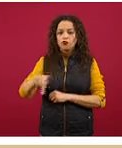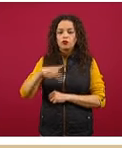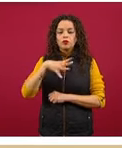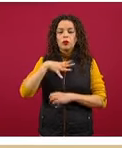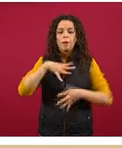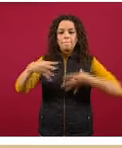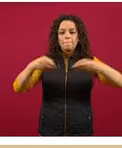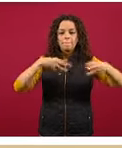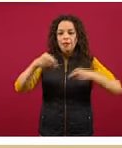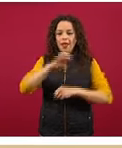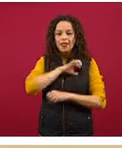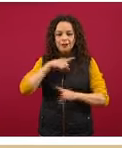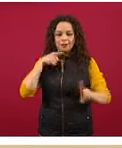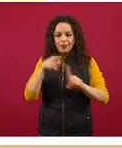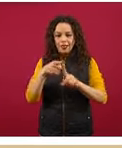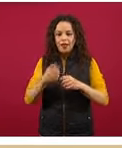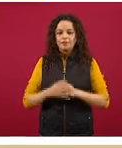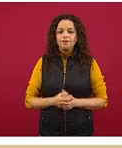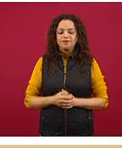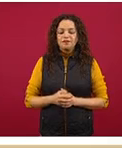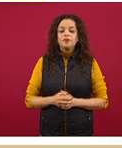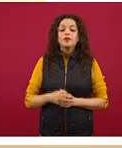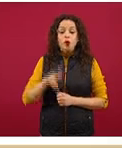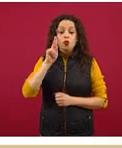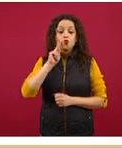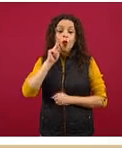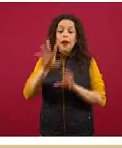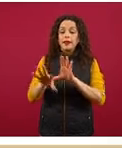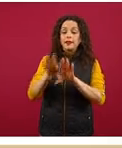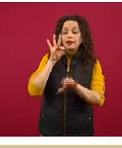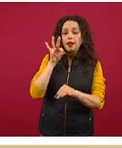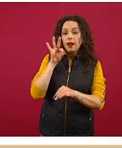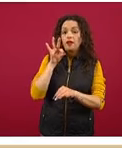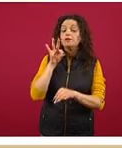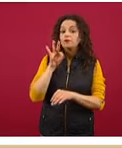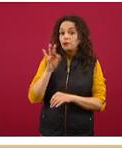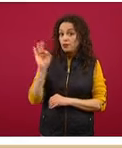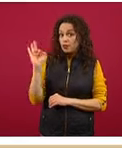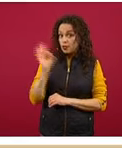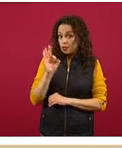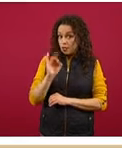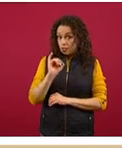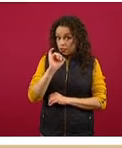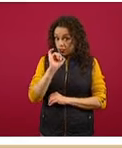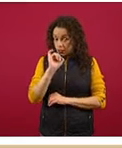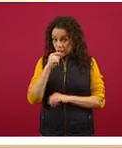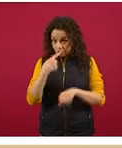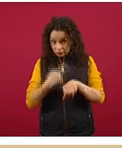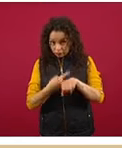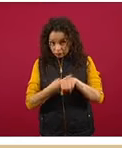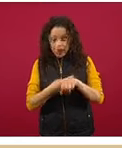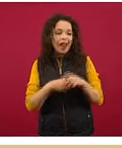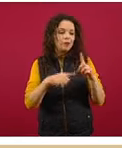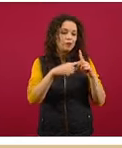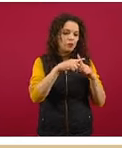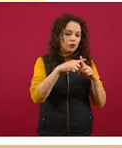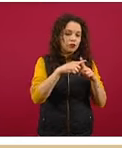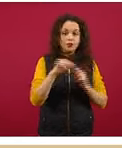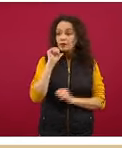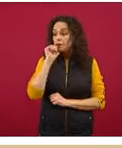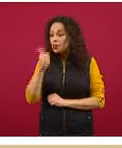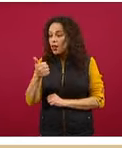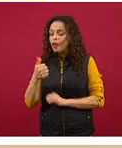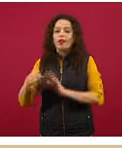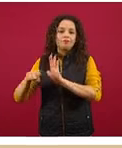tomado una muestra para revisar que si son positivos o no al virus SARS-CoV-2,